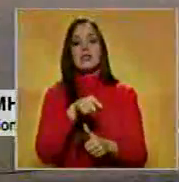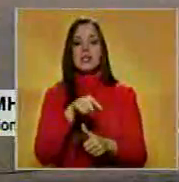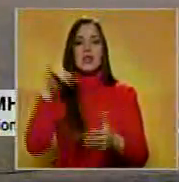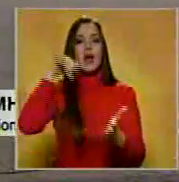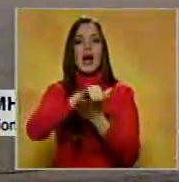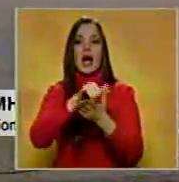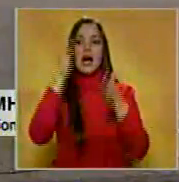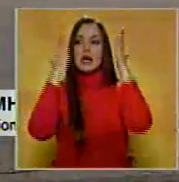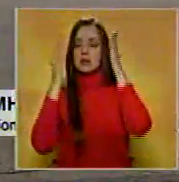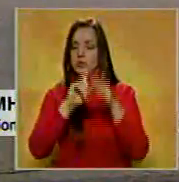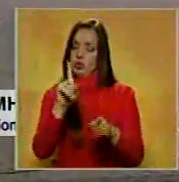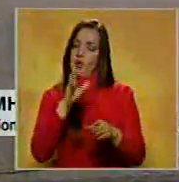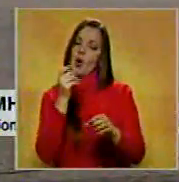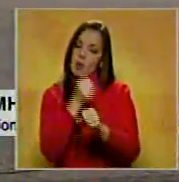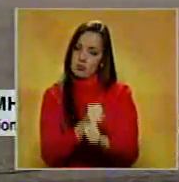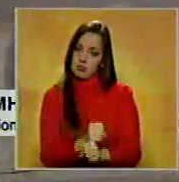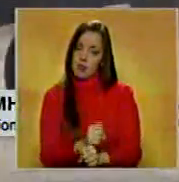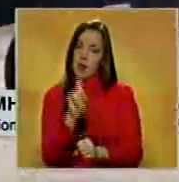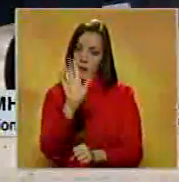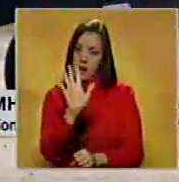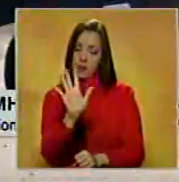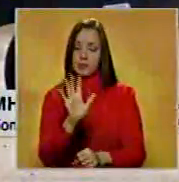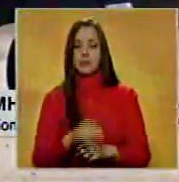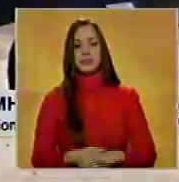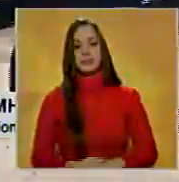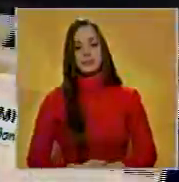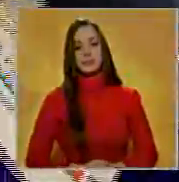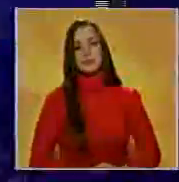Boeing 777 de Malaysia Airlines.